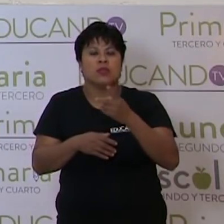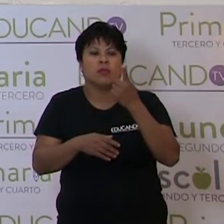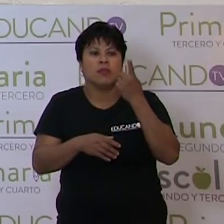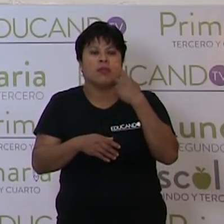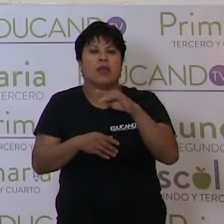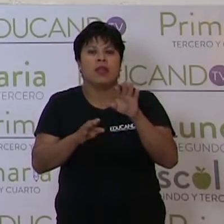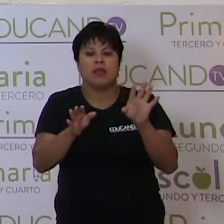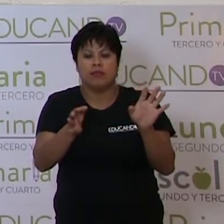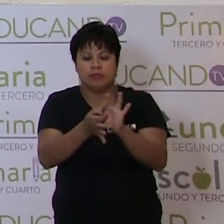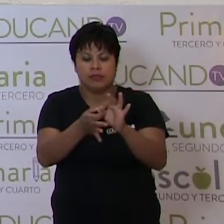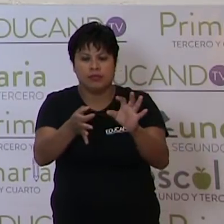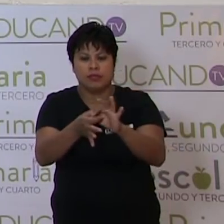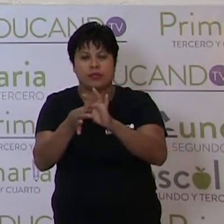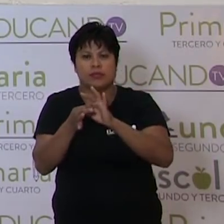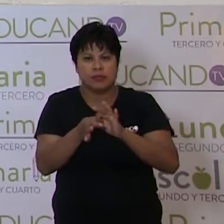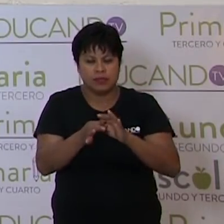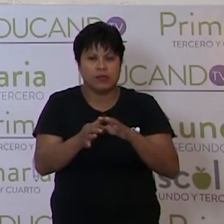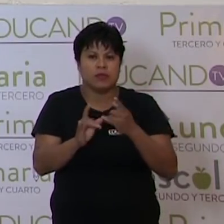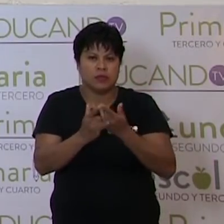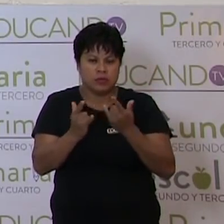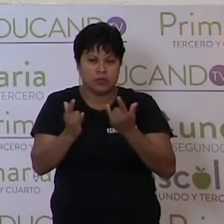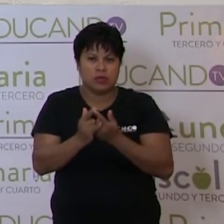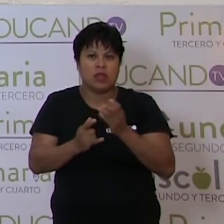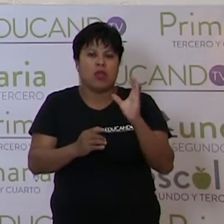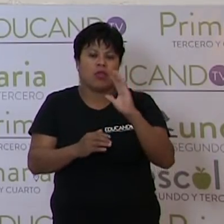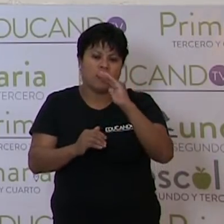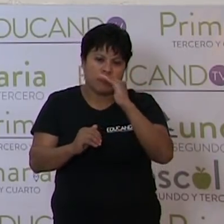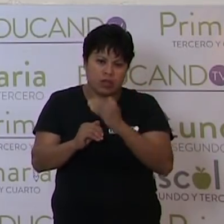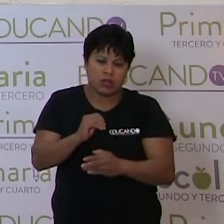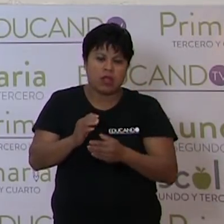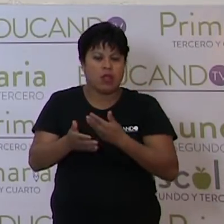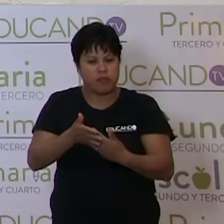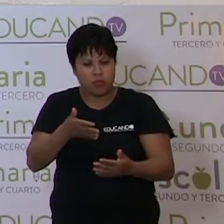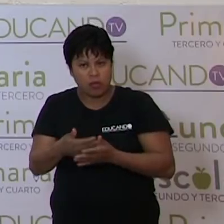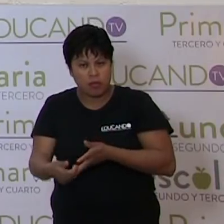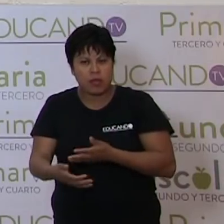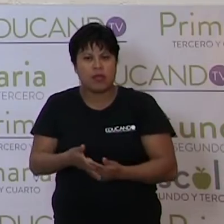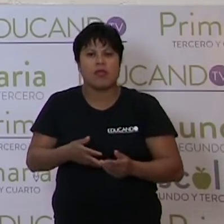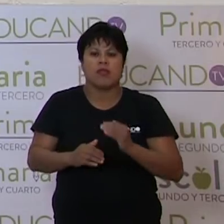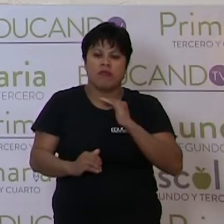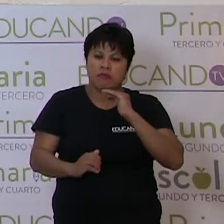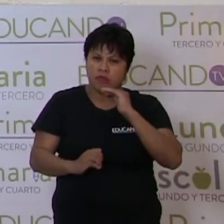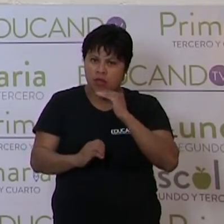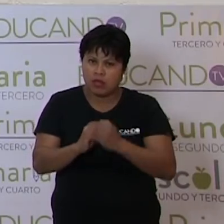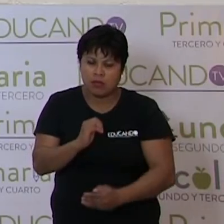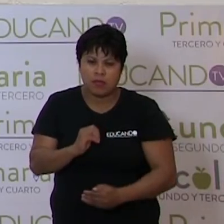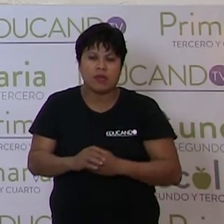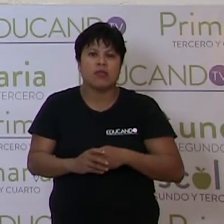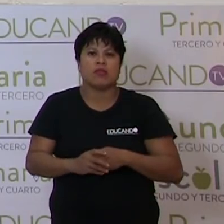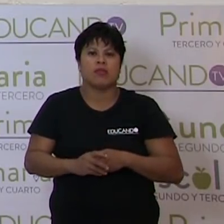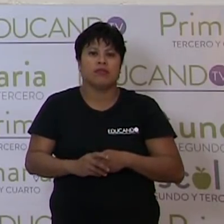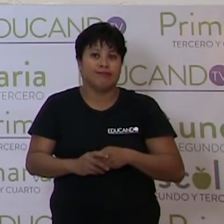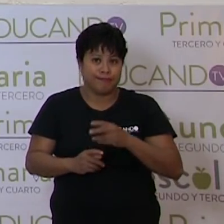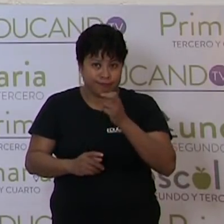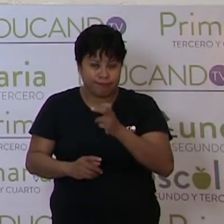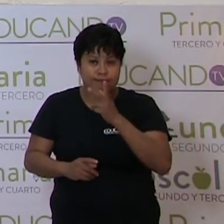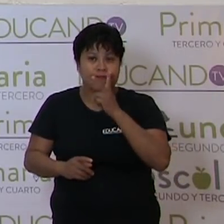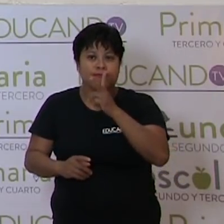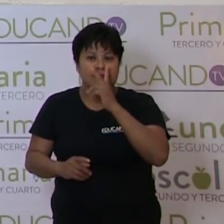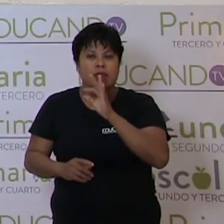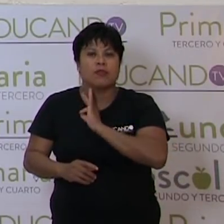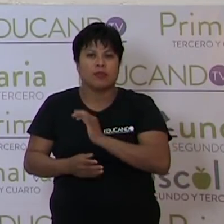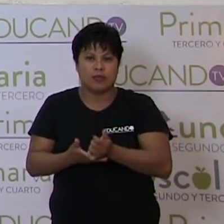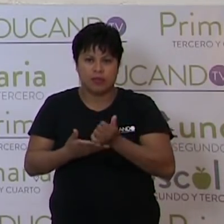ir hilando una narración. Al final, actualmente, finalmente, también son palabras que nos